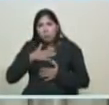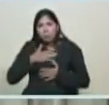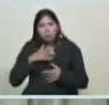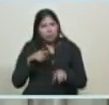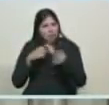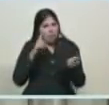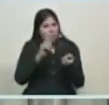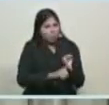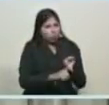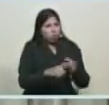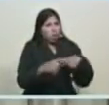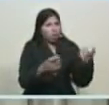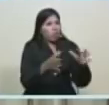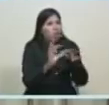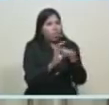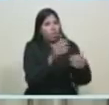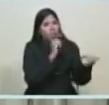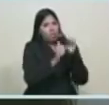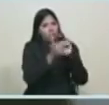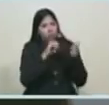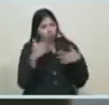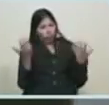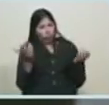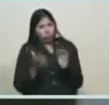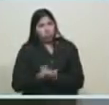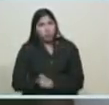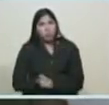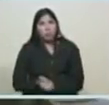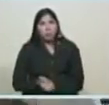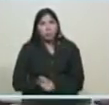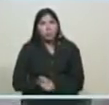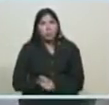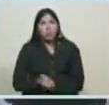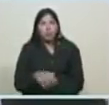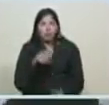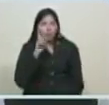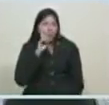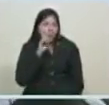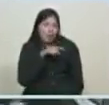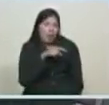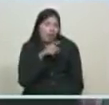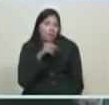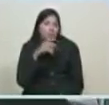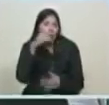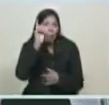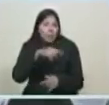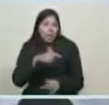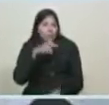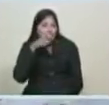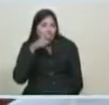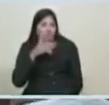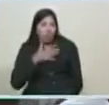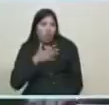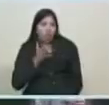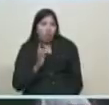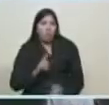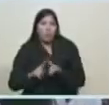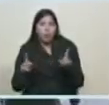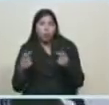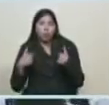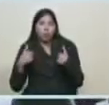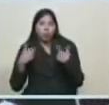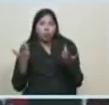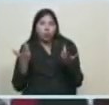atiende la vale eso es mentira él está pendiente también pero es que yo tengo